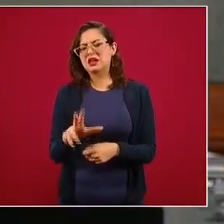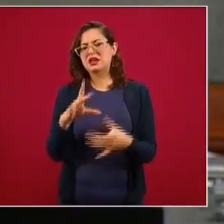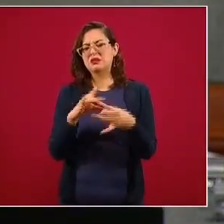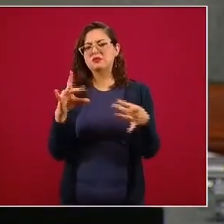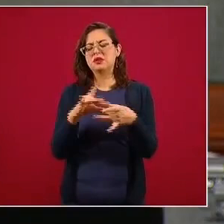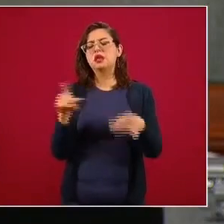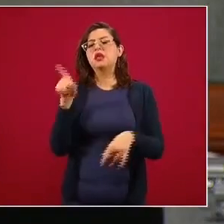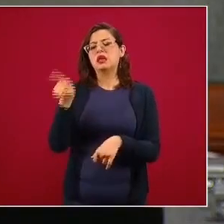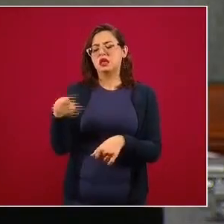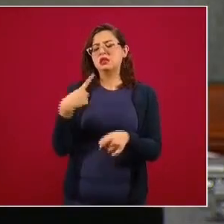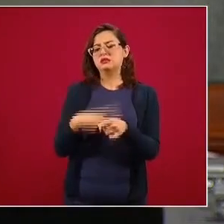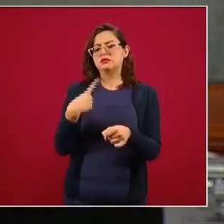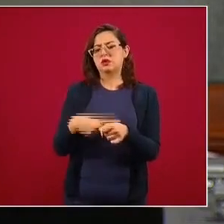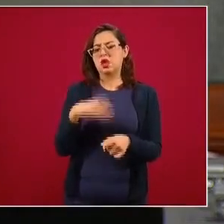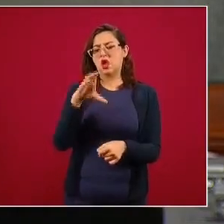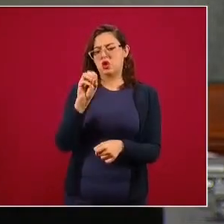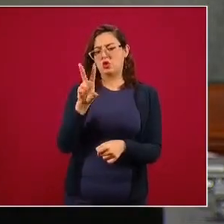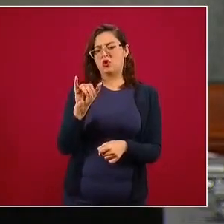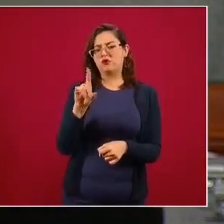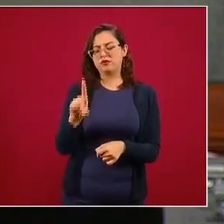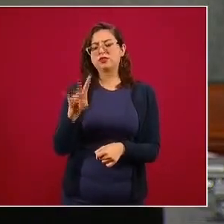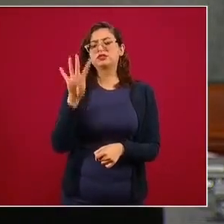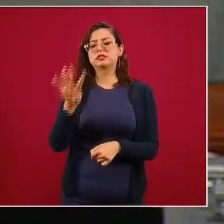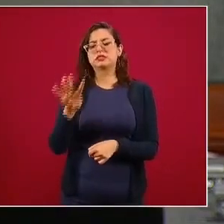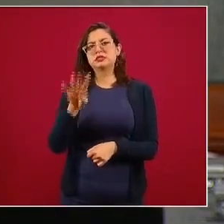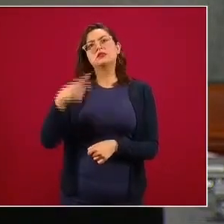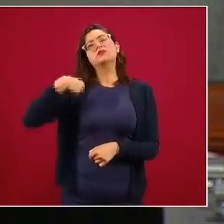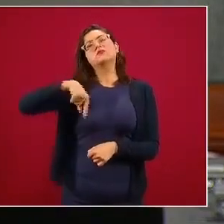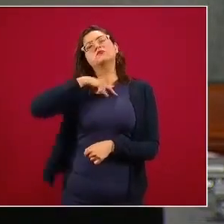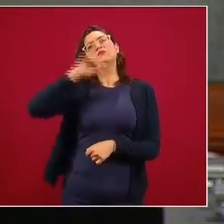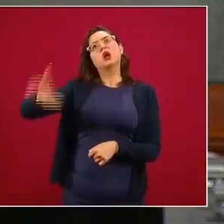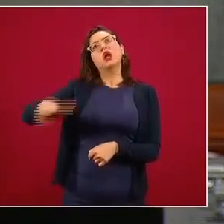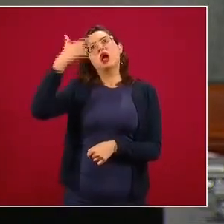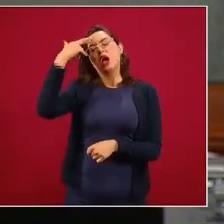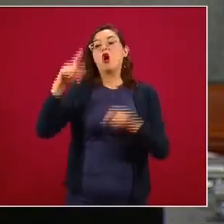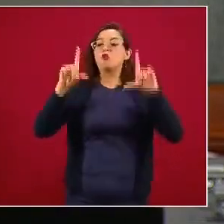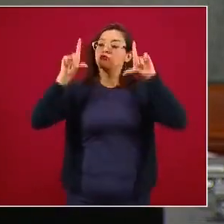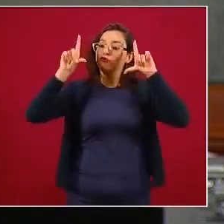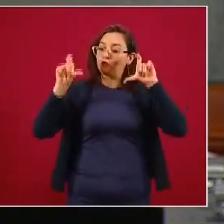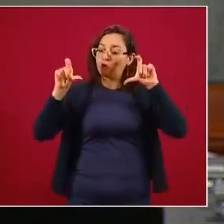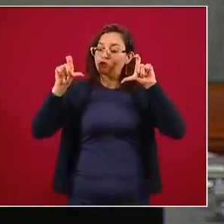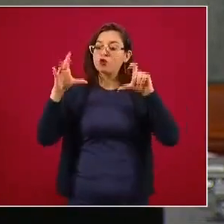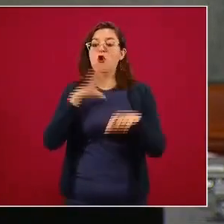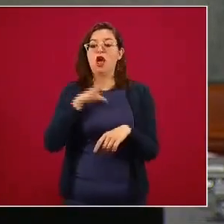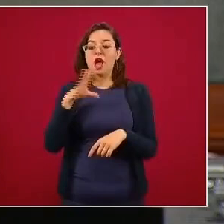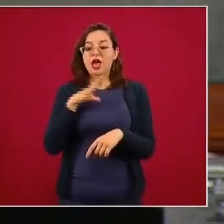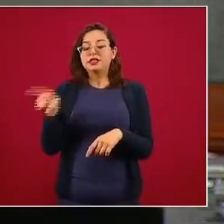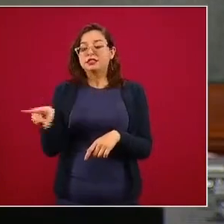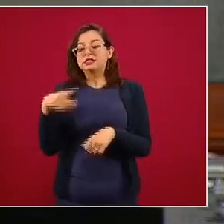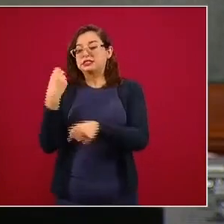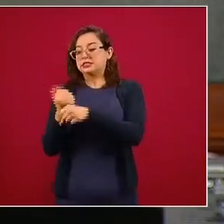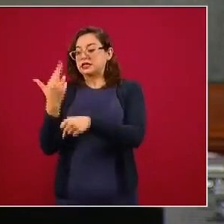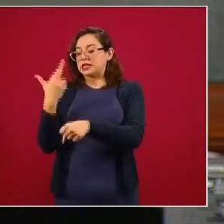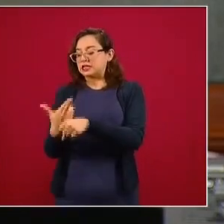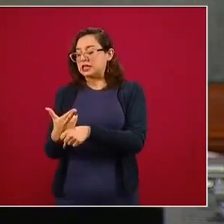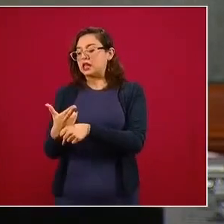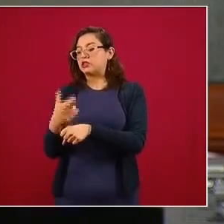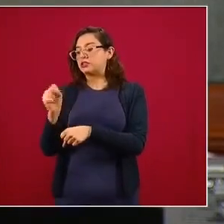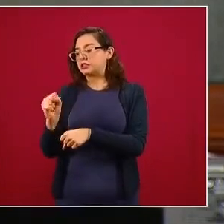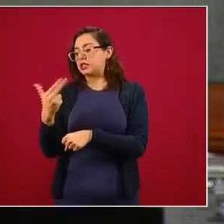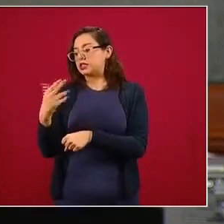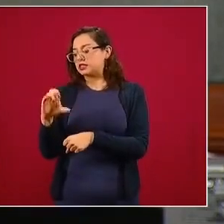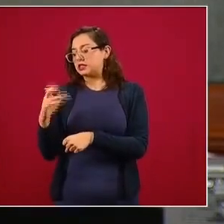que dio positivo a COVID-19 y pues nos viene a la mente aquella fotografía donde se toma con el secretario de Hacienda, con la